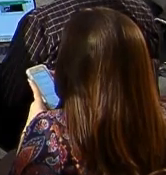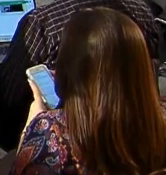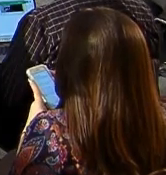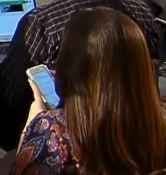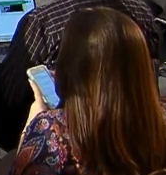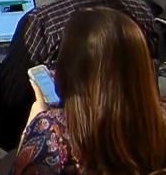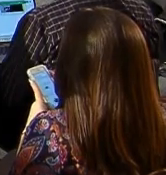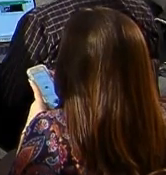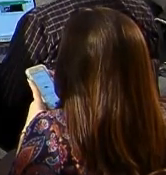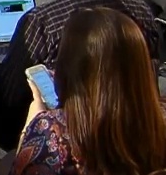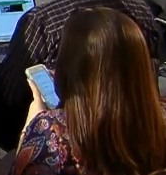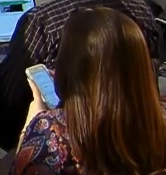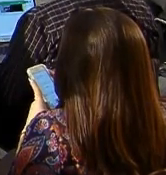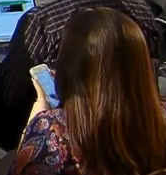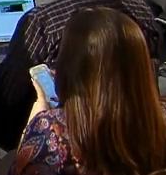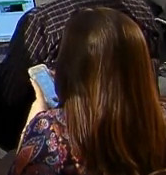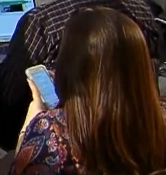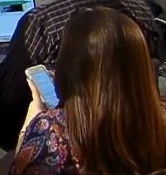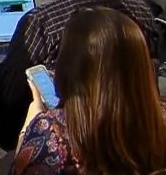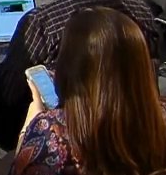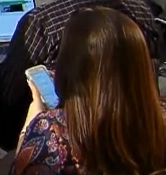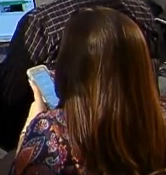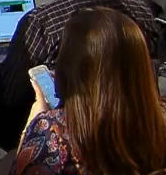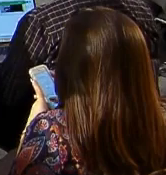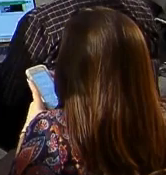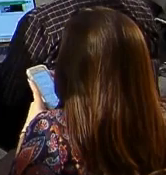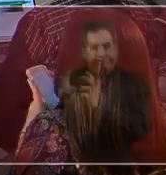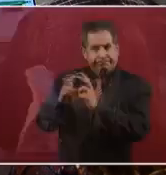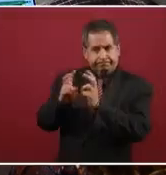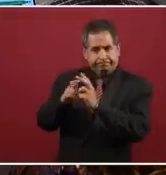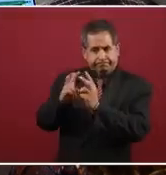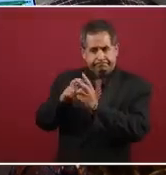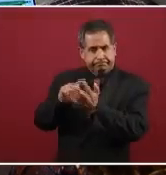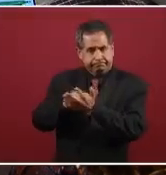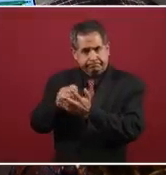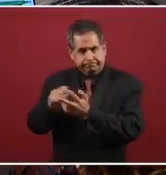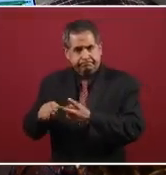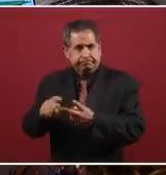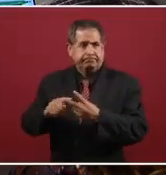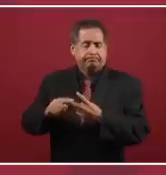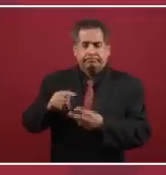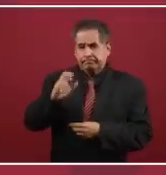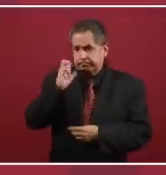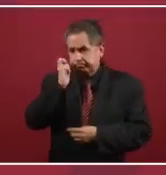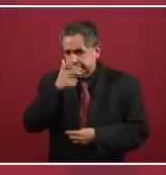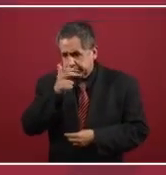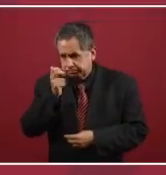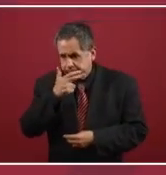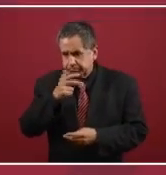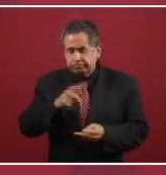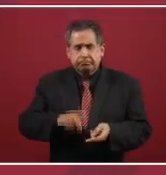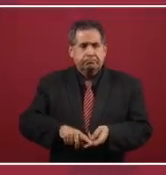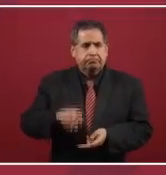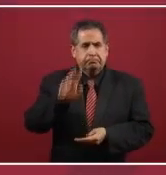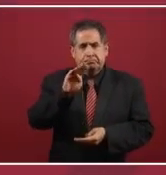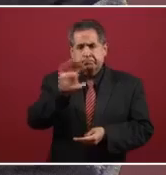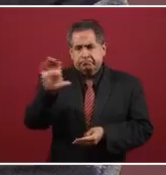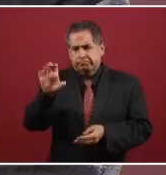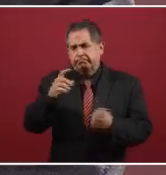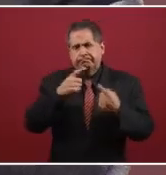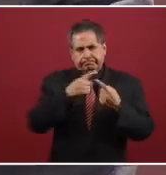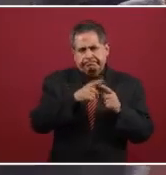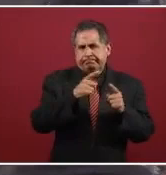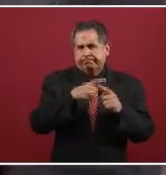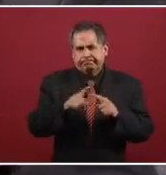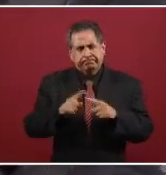en Coahuila, en Chihuahua, en Baja California.